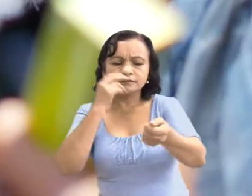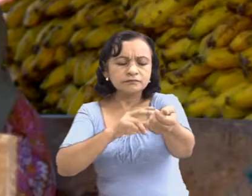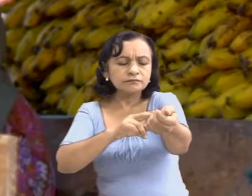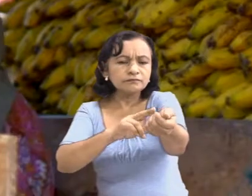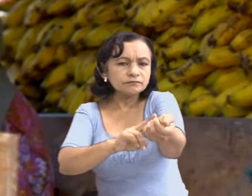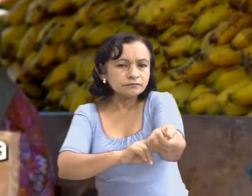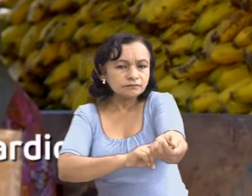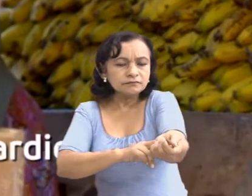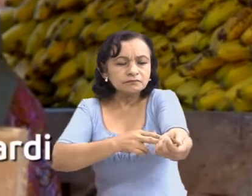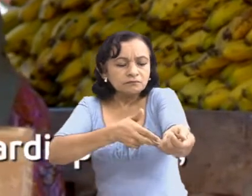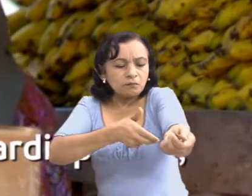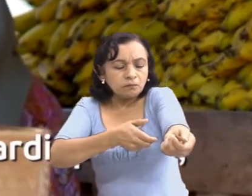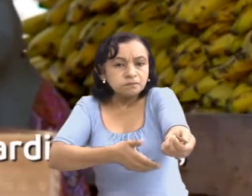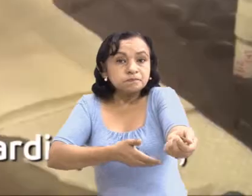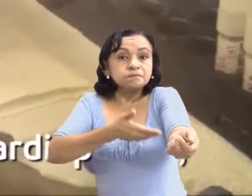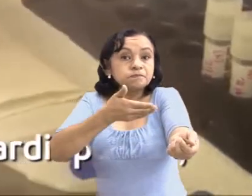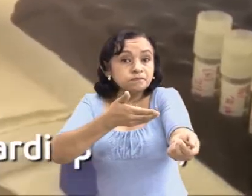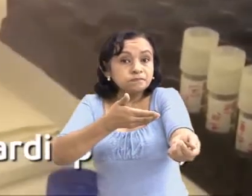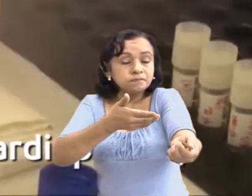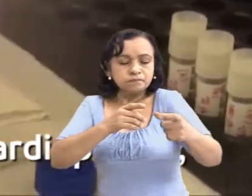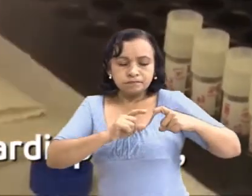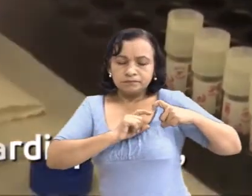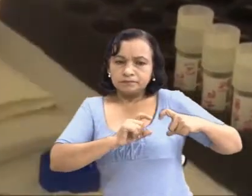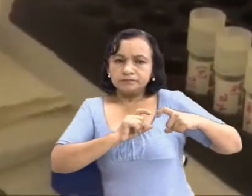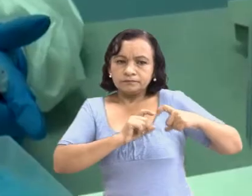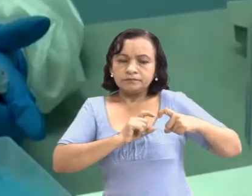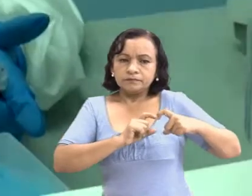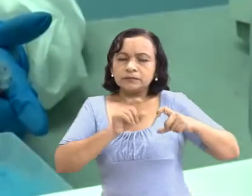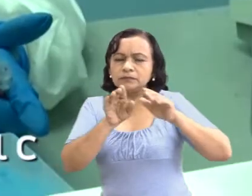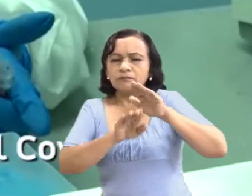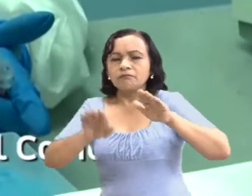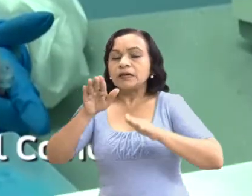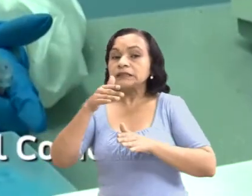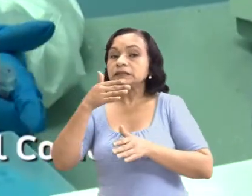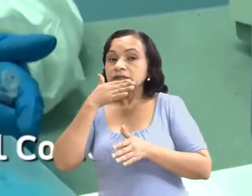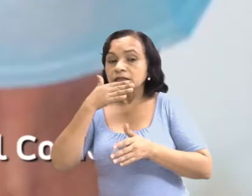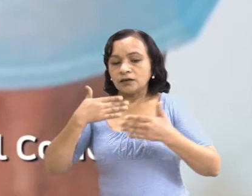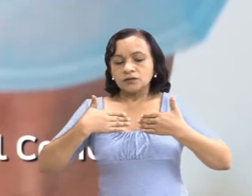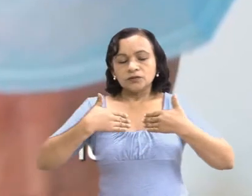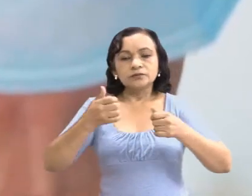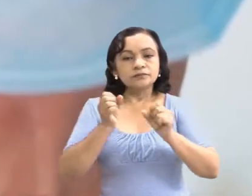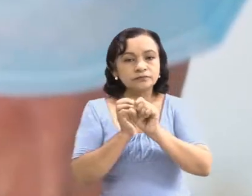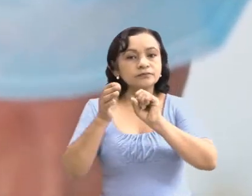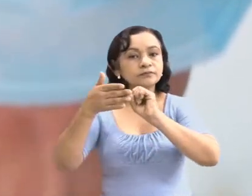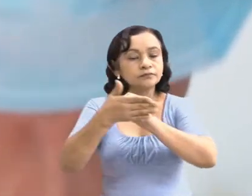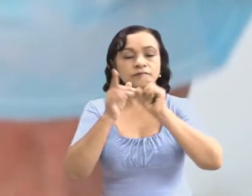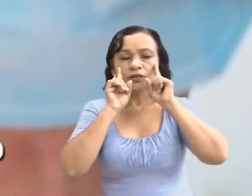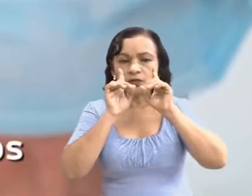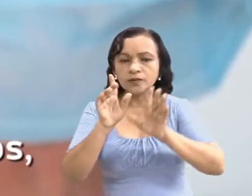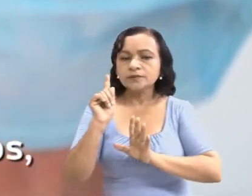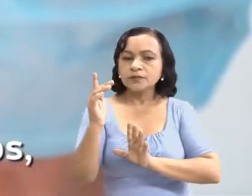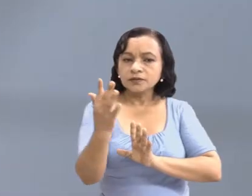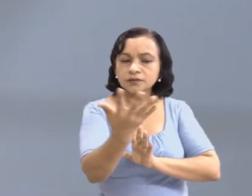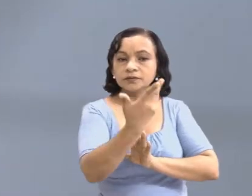enfermedades crónicas, como diabetes, hipertensión y cardiopatías, presentan mayor riesgo ante el COVID-19. Cuidemos de